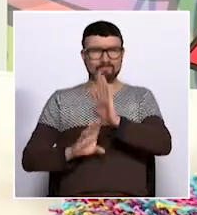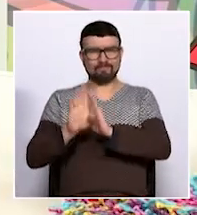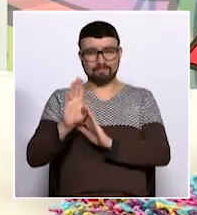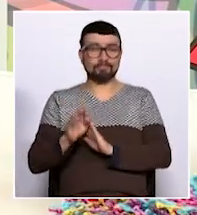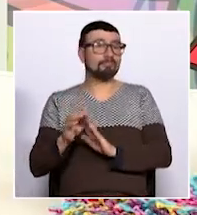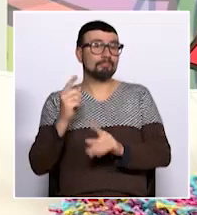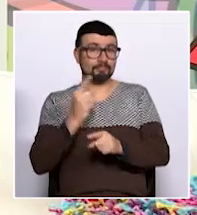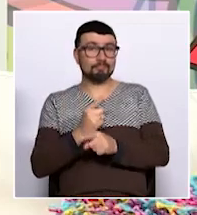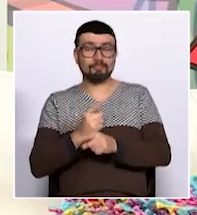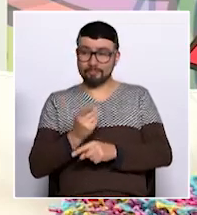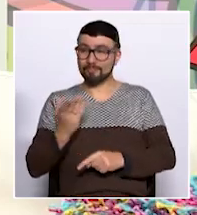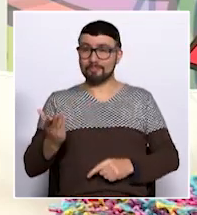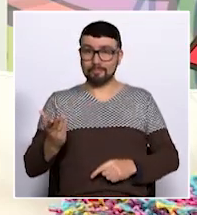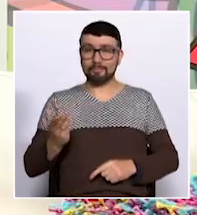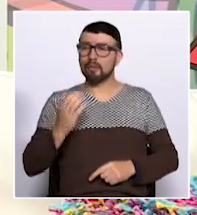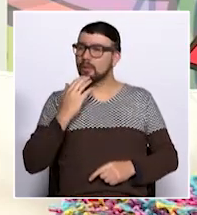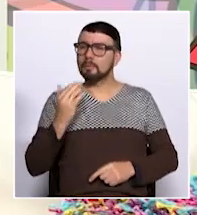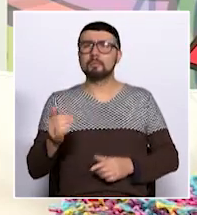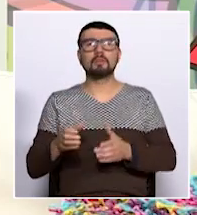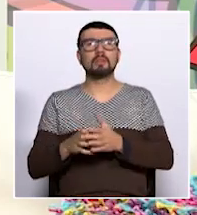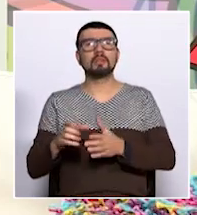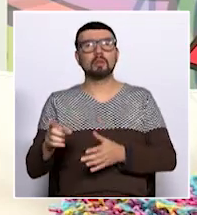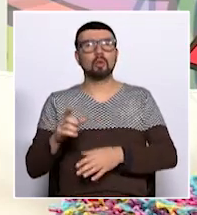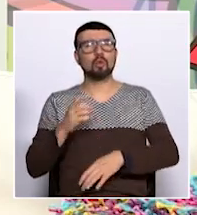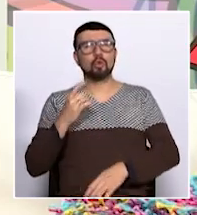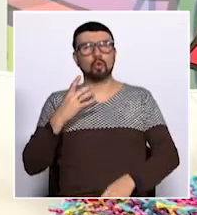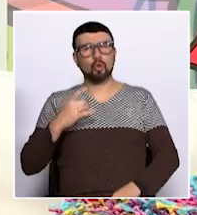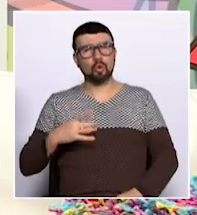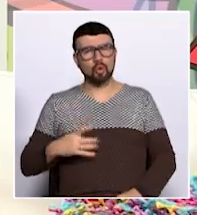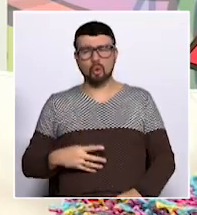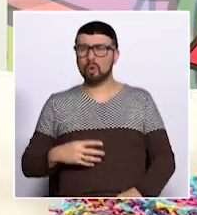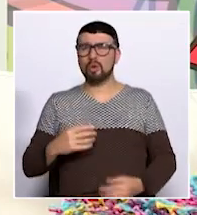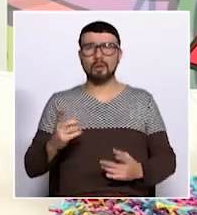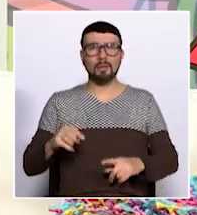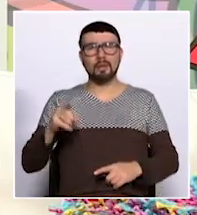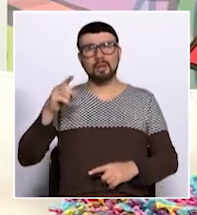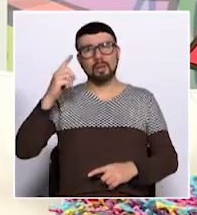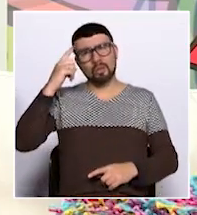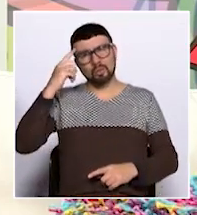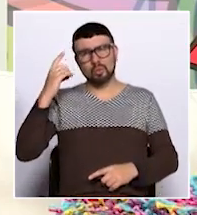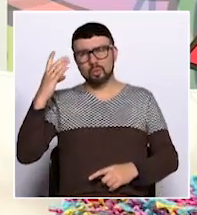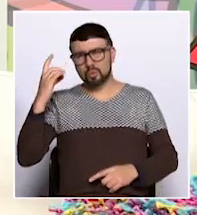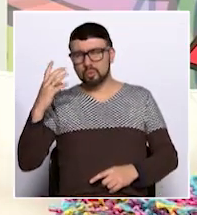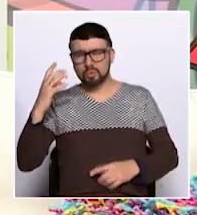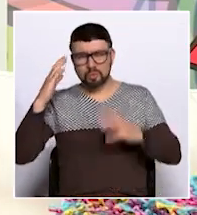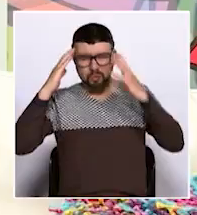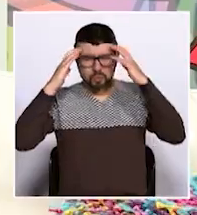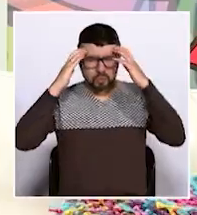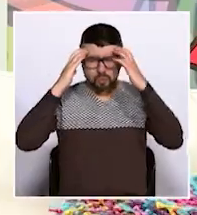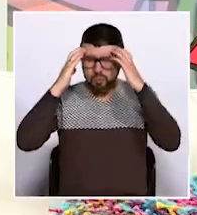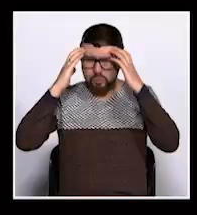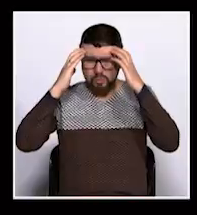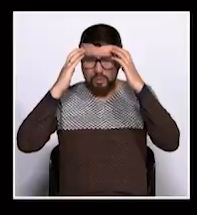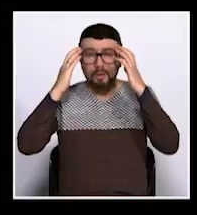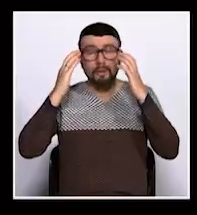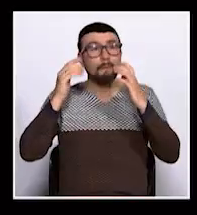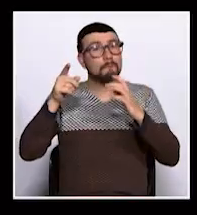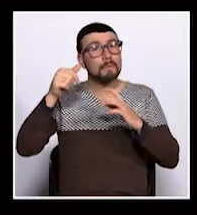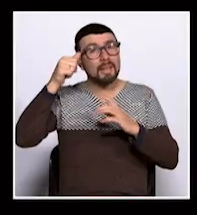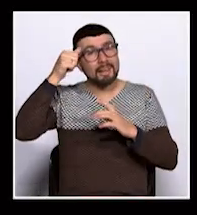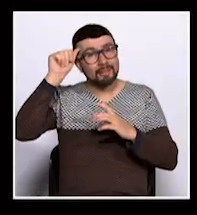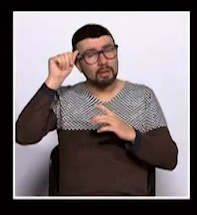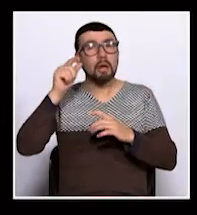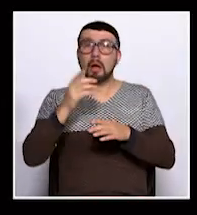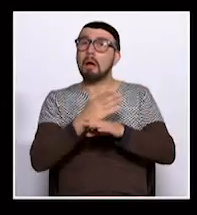Relacionado con la parte del dolor y lo que hablábamos ahorita, dolores de cabeza, recordamos mucho un caso, y creo que lo